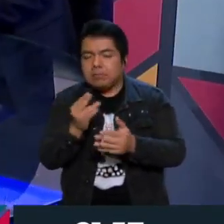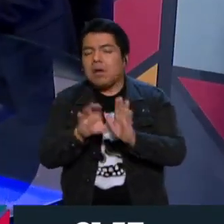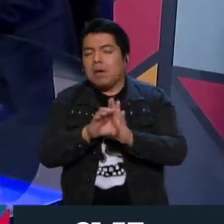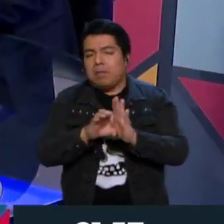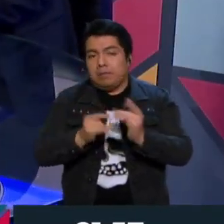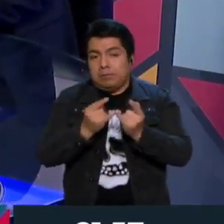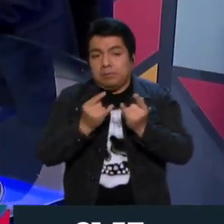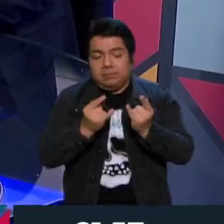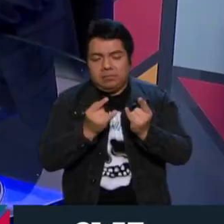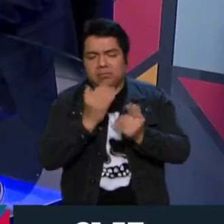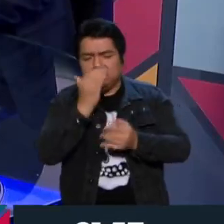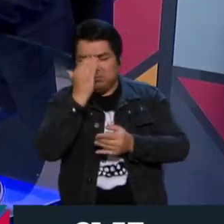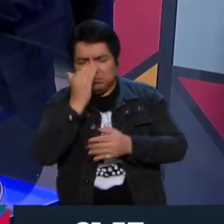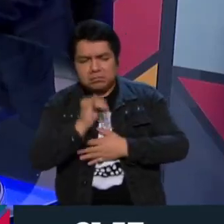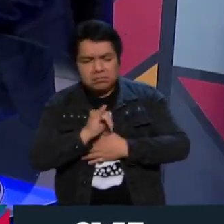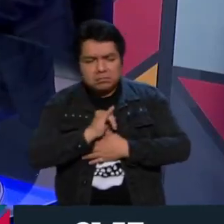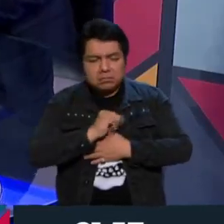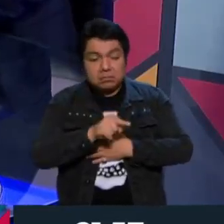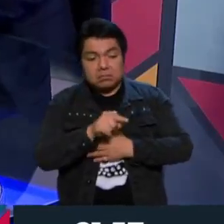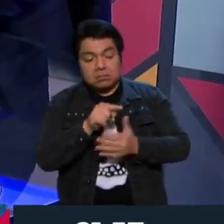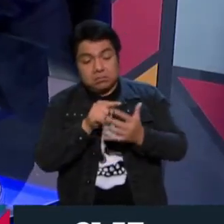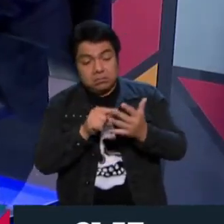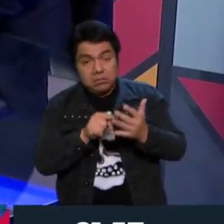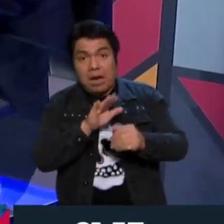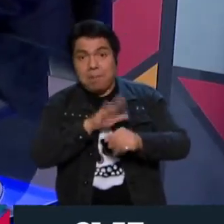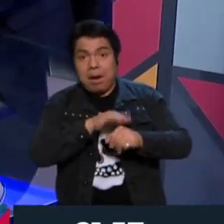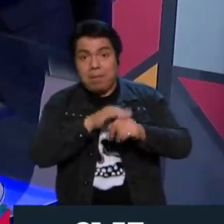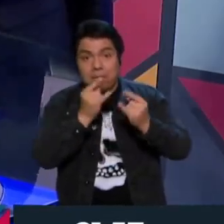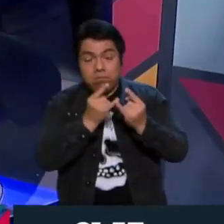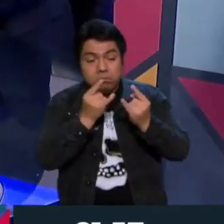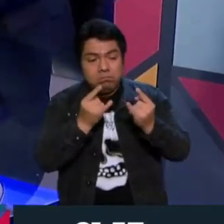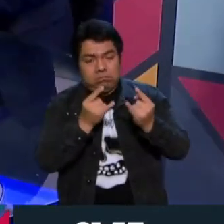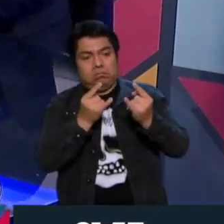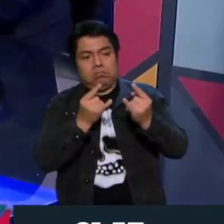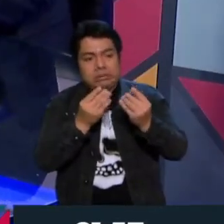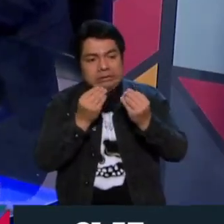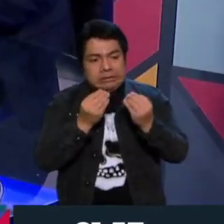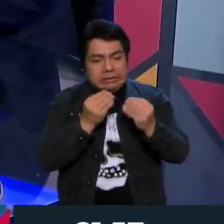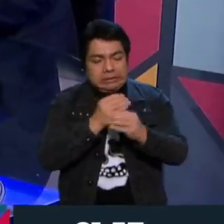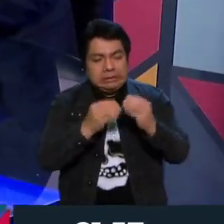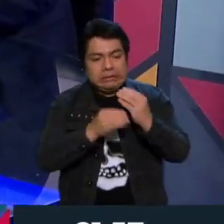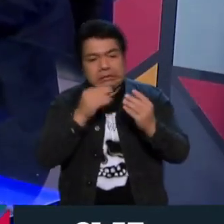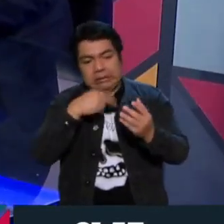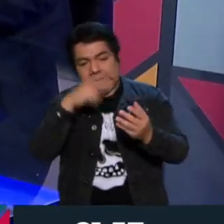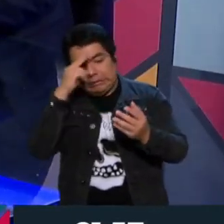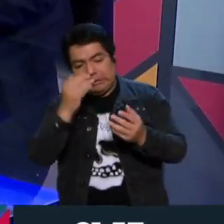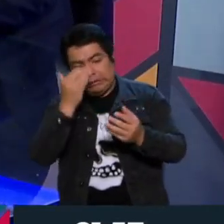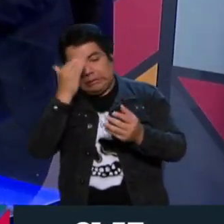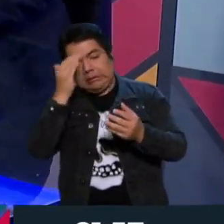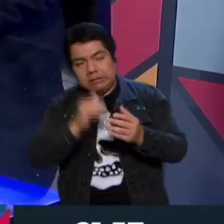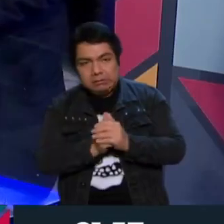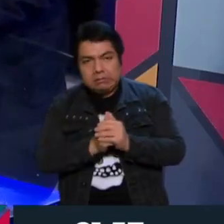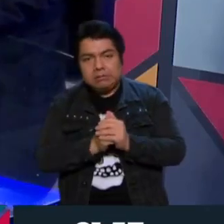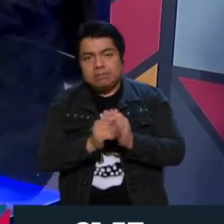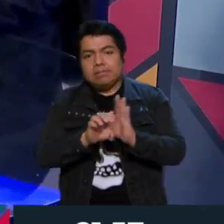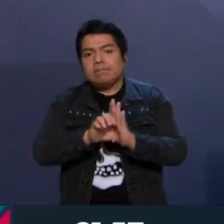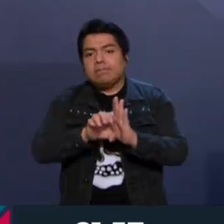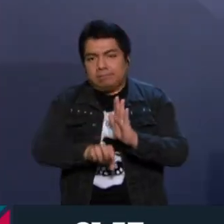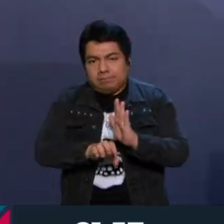por la historia se da cuenta que desconoce. Entre más sabes de historia, más te das cuenta que ignoras muchísimas cosas de la historia. ¿Estás de acuerdo? Por ejemplo,